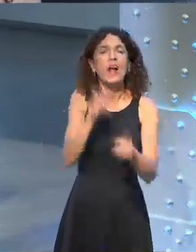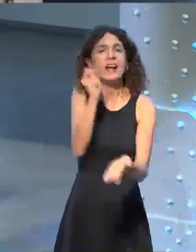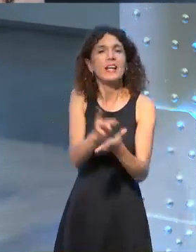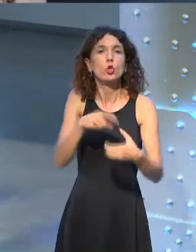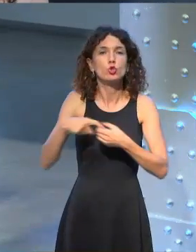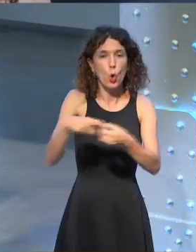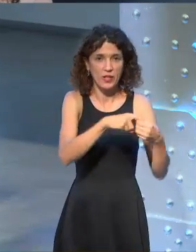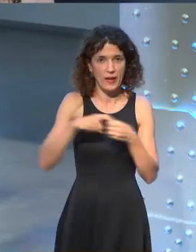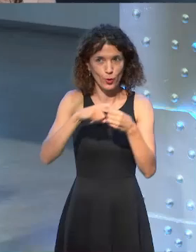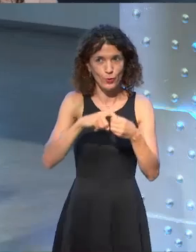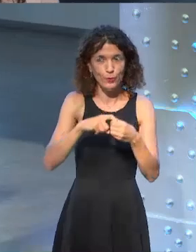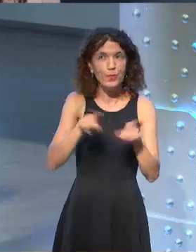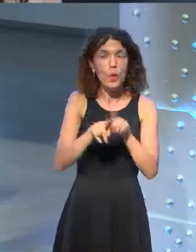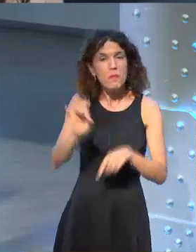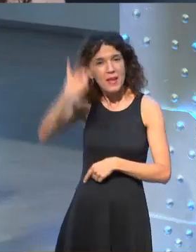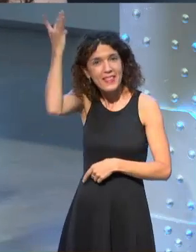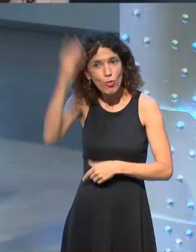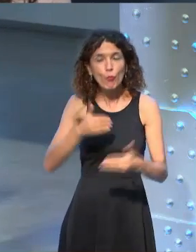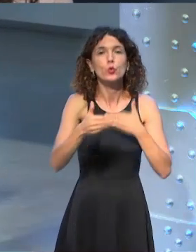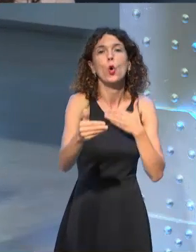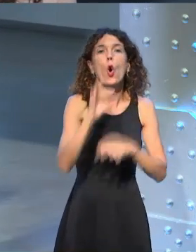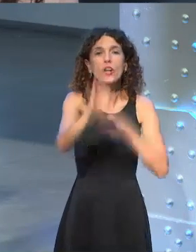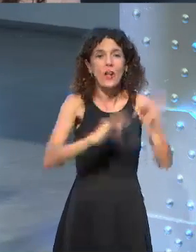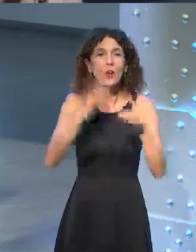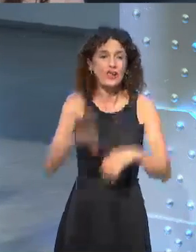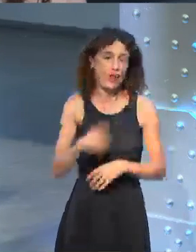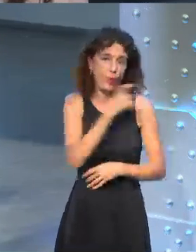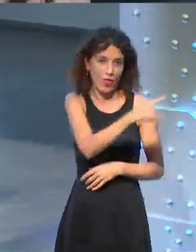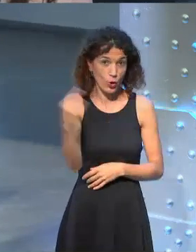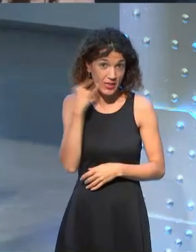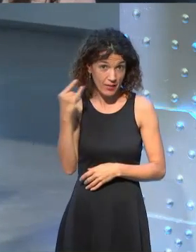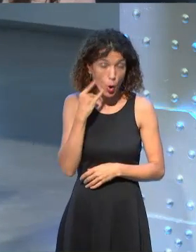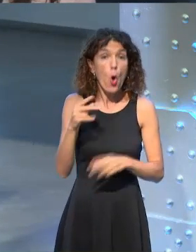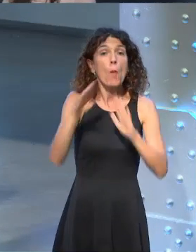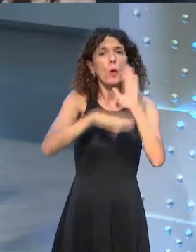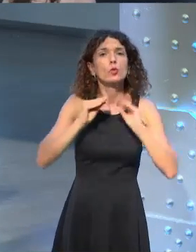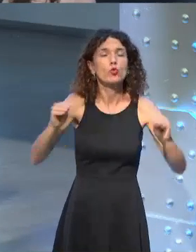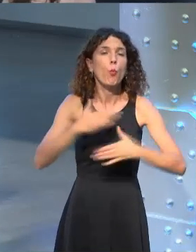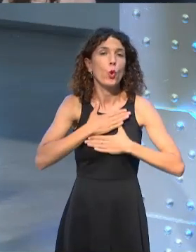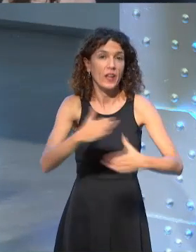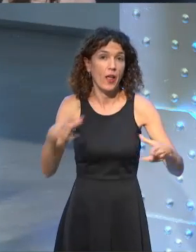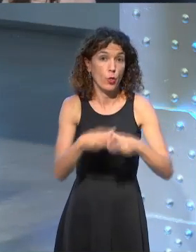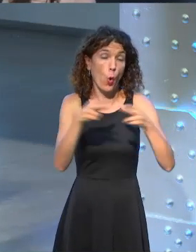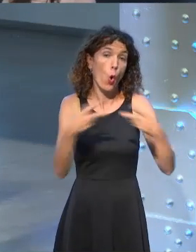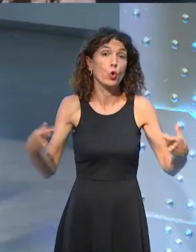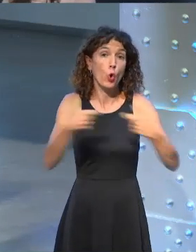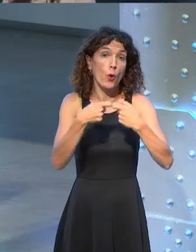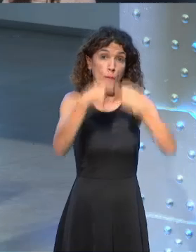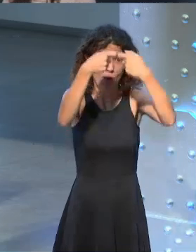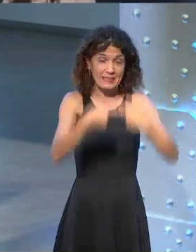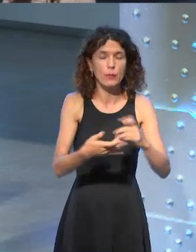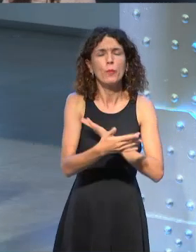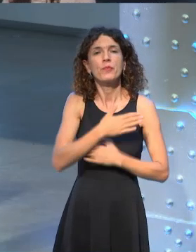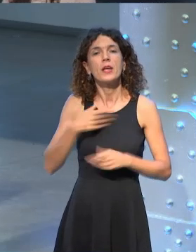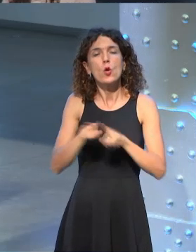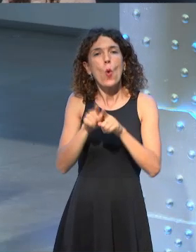solidario, Inventando el Futuro, organizado por Fundación Telefónica desde su programa de voluntariado corporativo, que lanza un